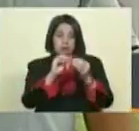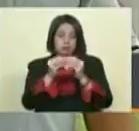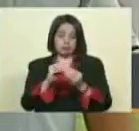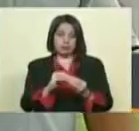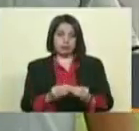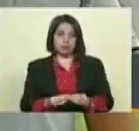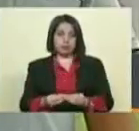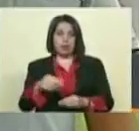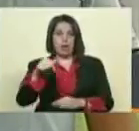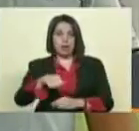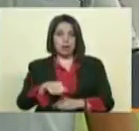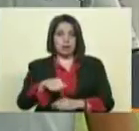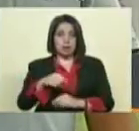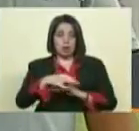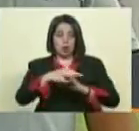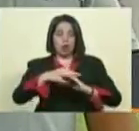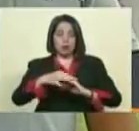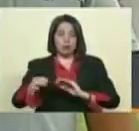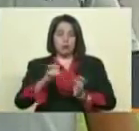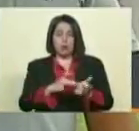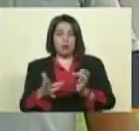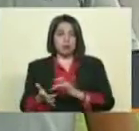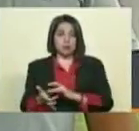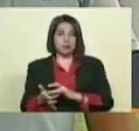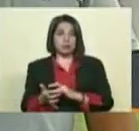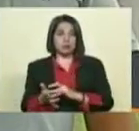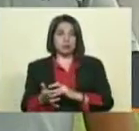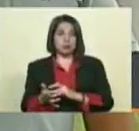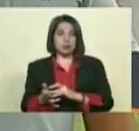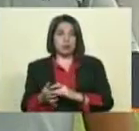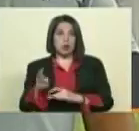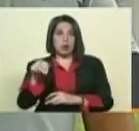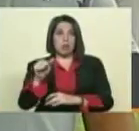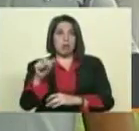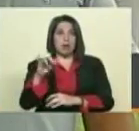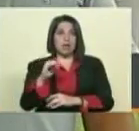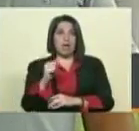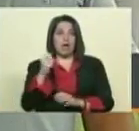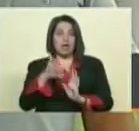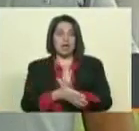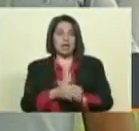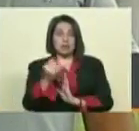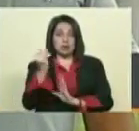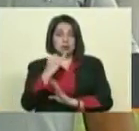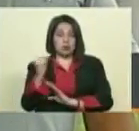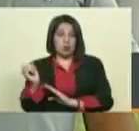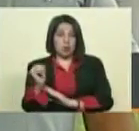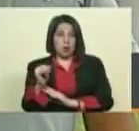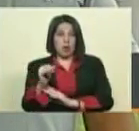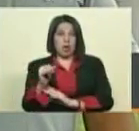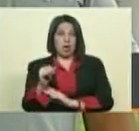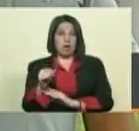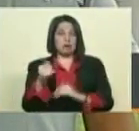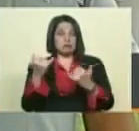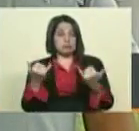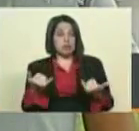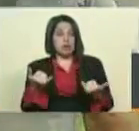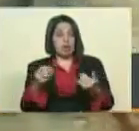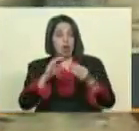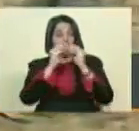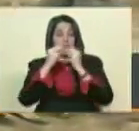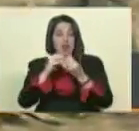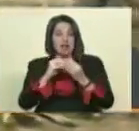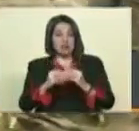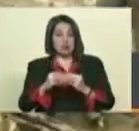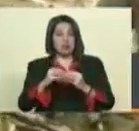la jurisdicción del municipio Jesús María Semprún del estado Zulia la 25ª Operación Sierra. Operación que